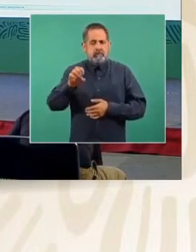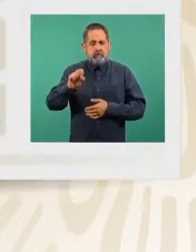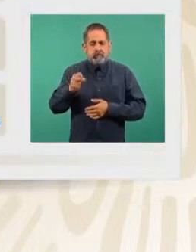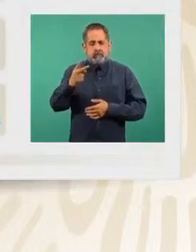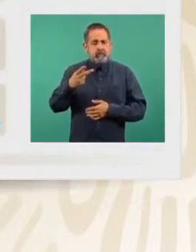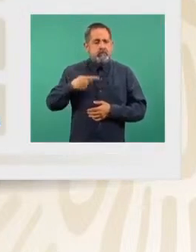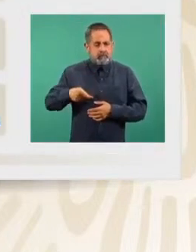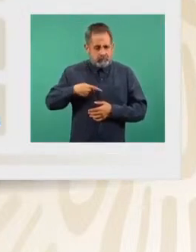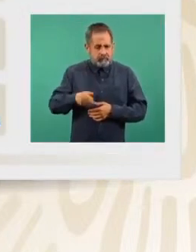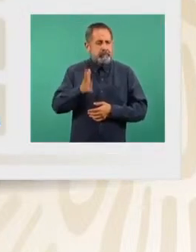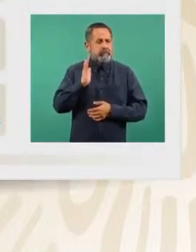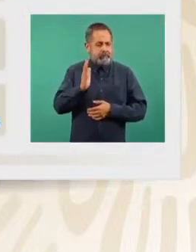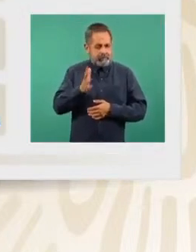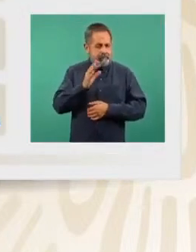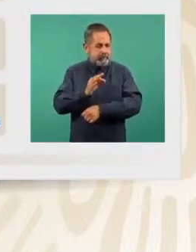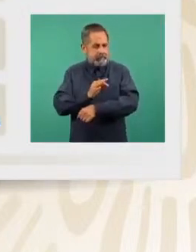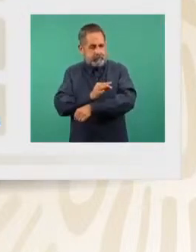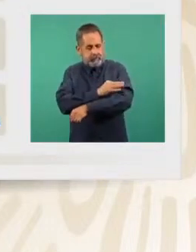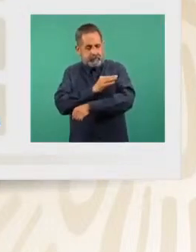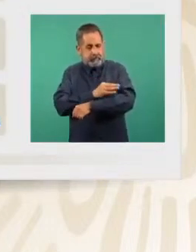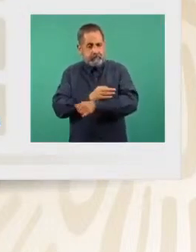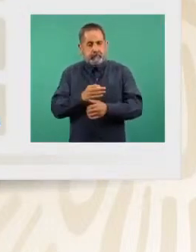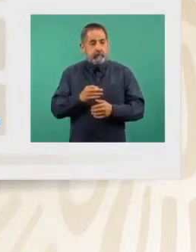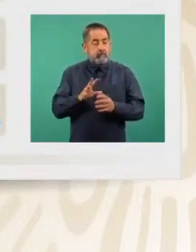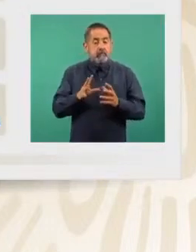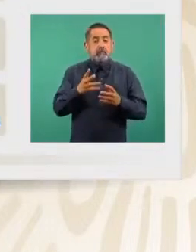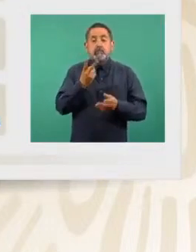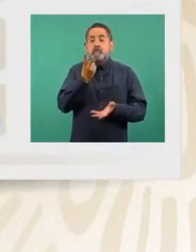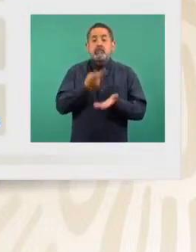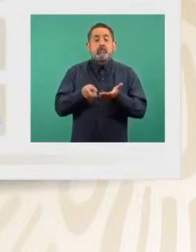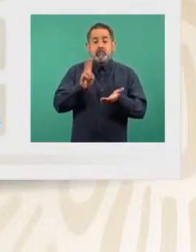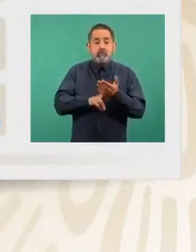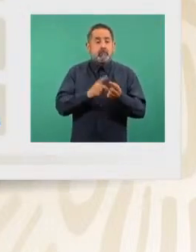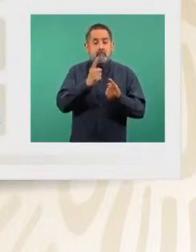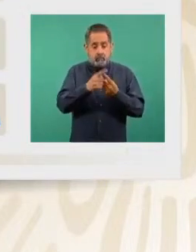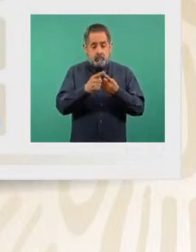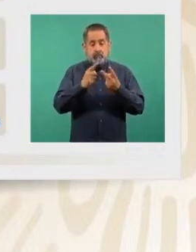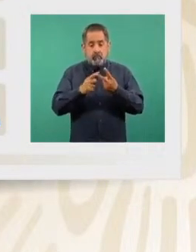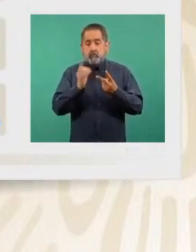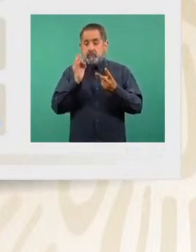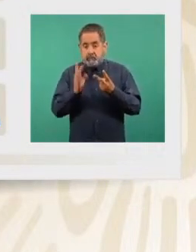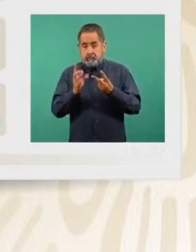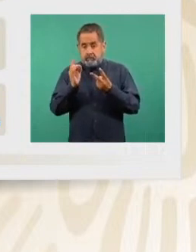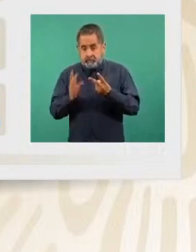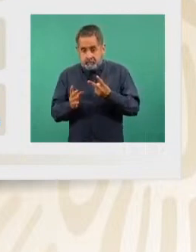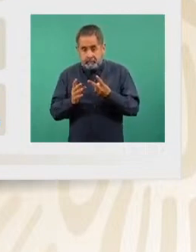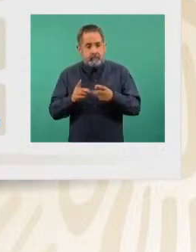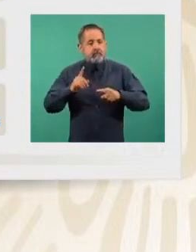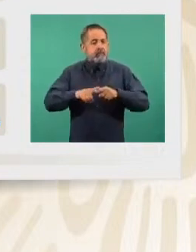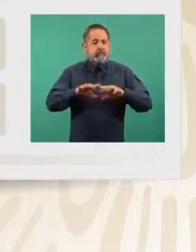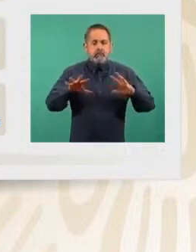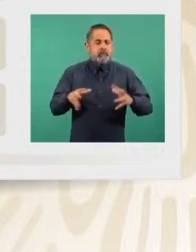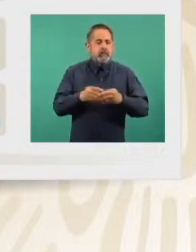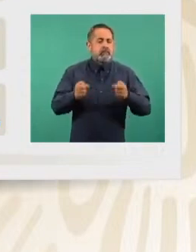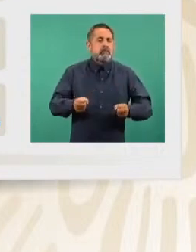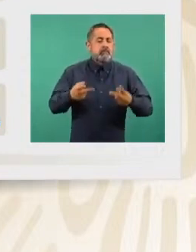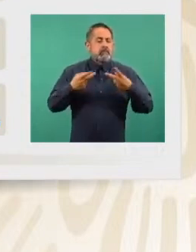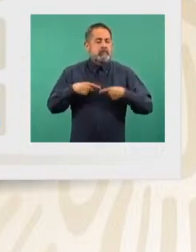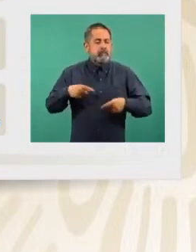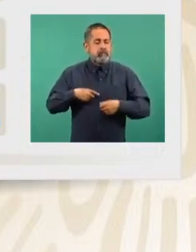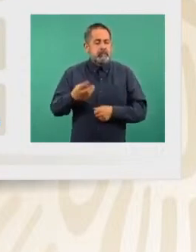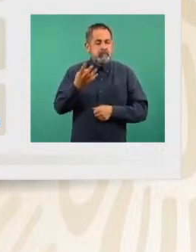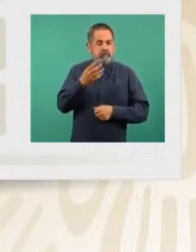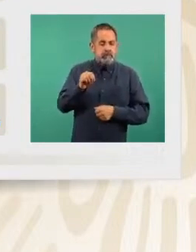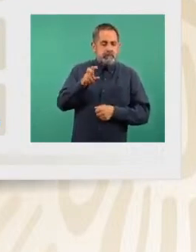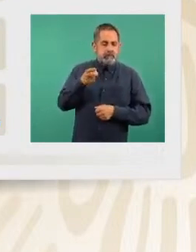7.389.962 personas adultas mayores, y con esquemas completos, es decir, también ya continúa avanzando las segundas dosis de